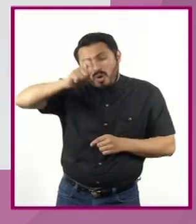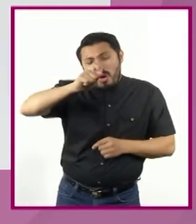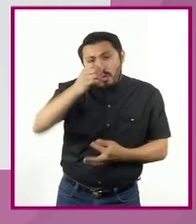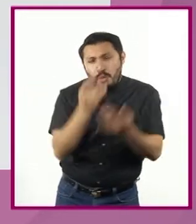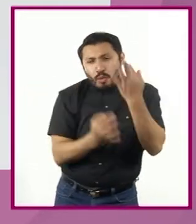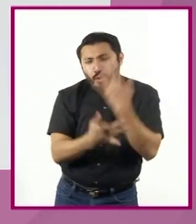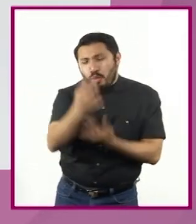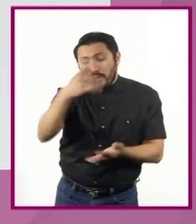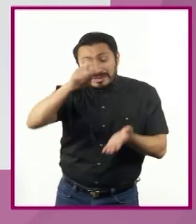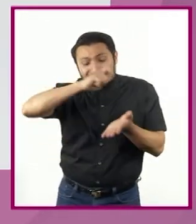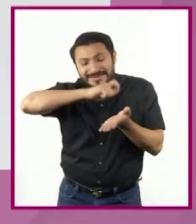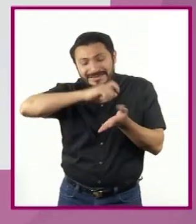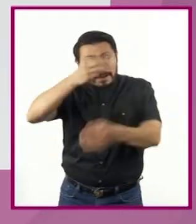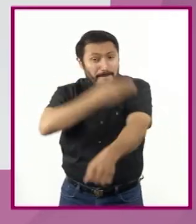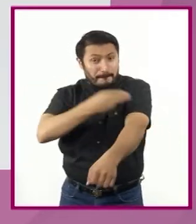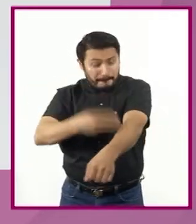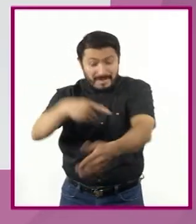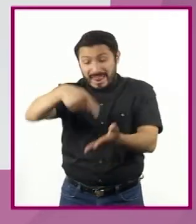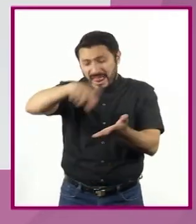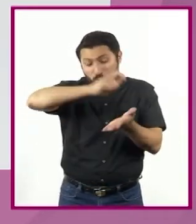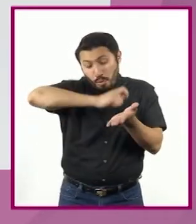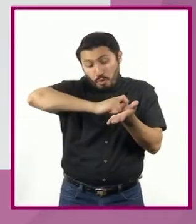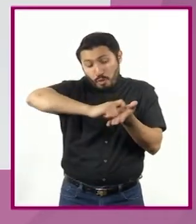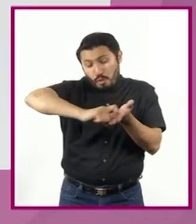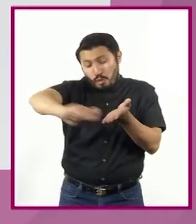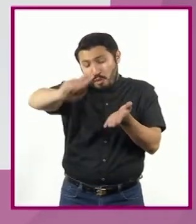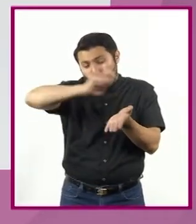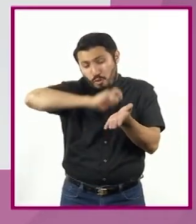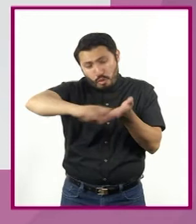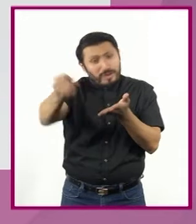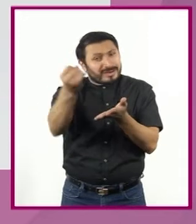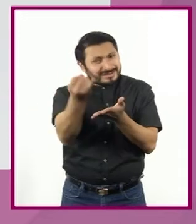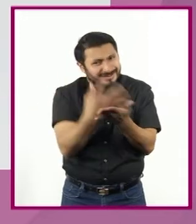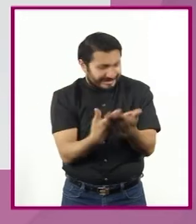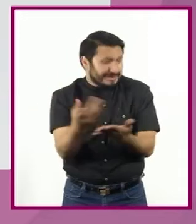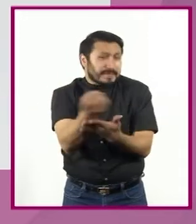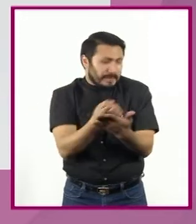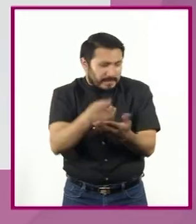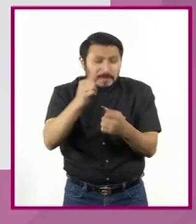quemando una superficie para ilustrar con él.